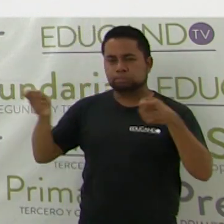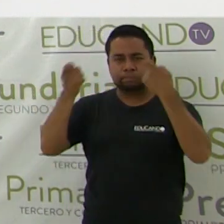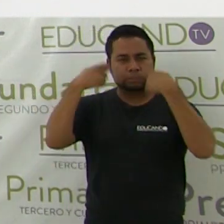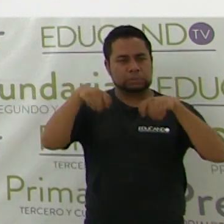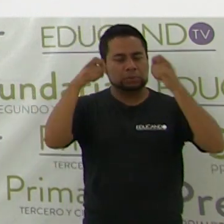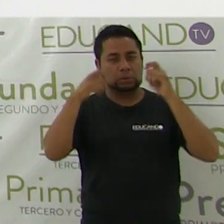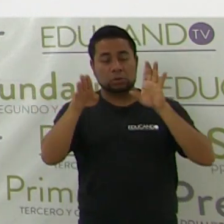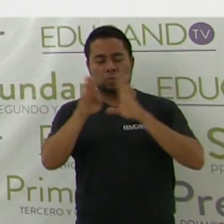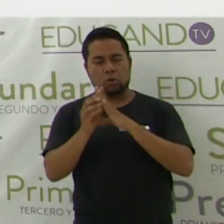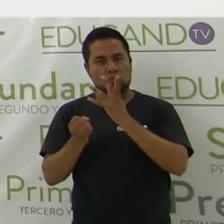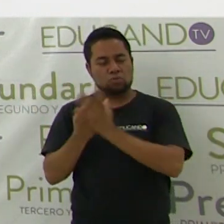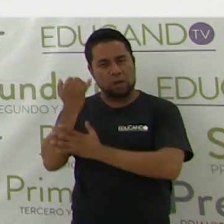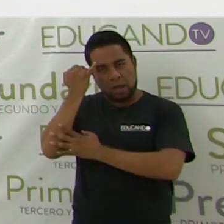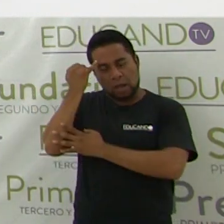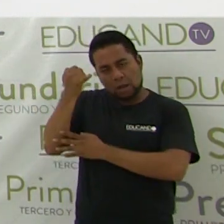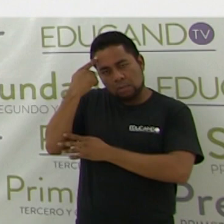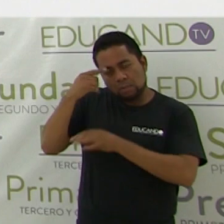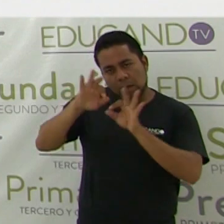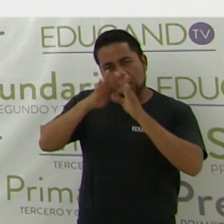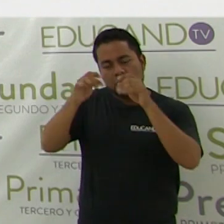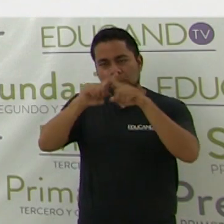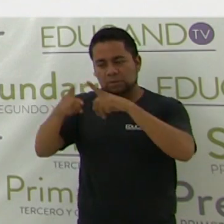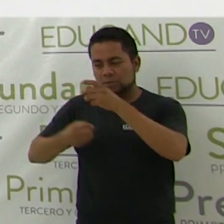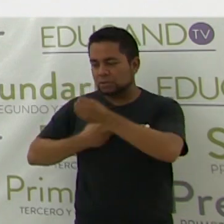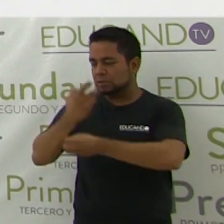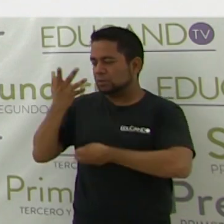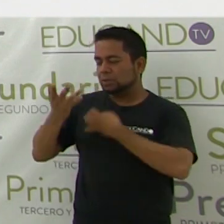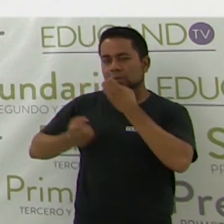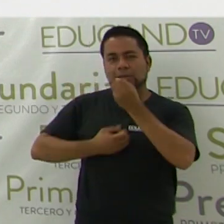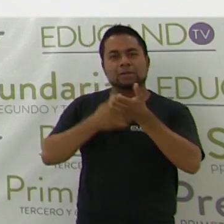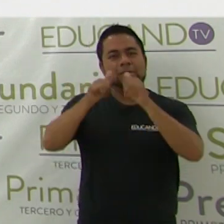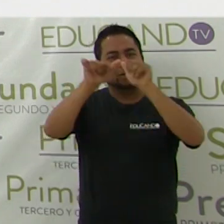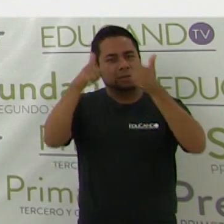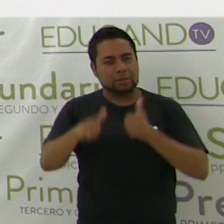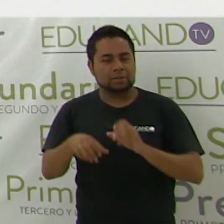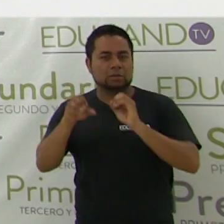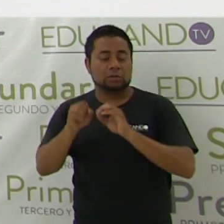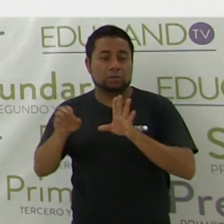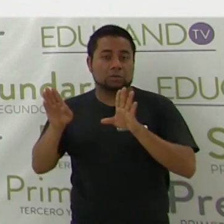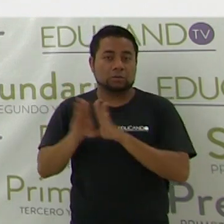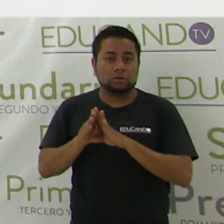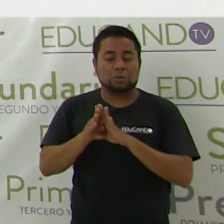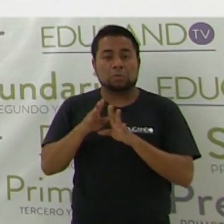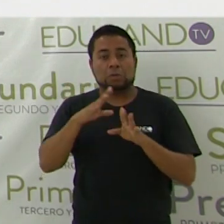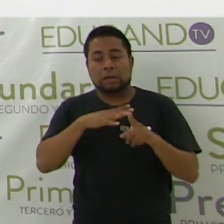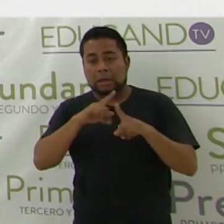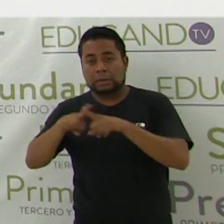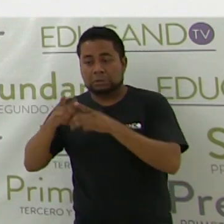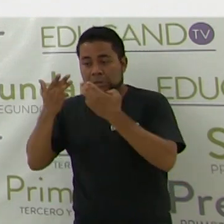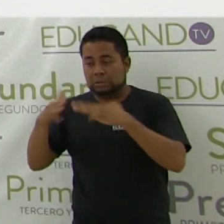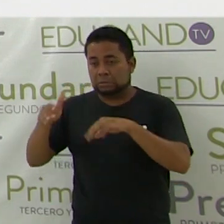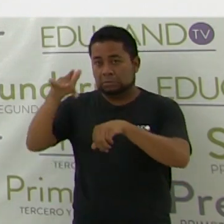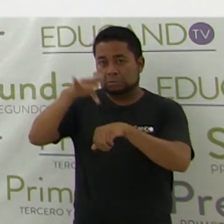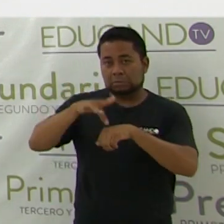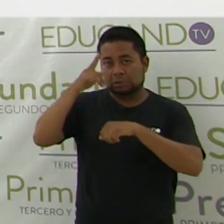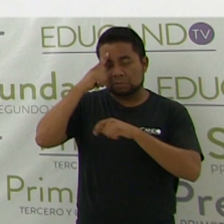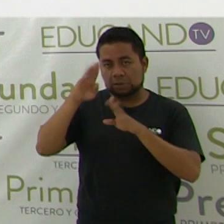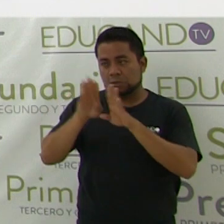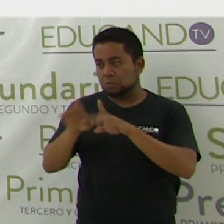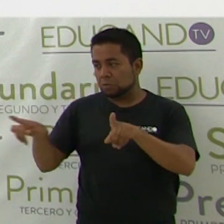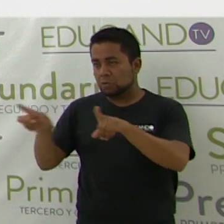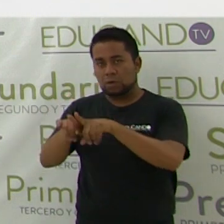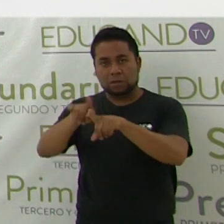como innovadoras de numerosas formas de expresión artística o con contribuciones significantes a las bellas